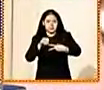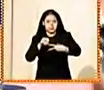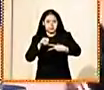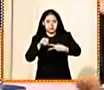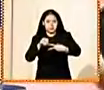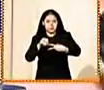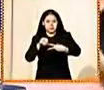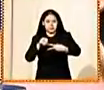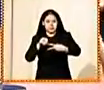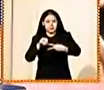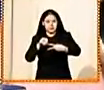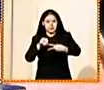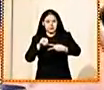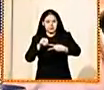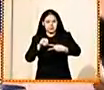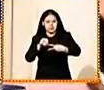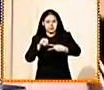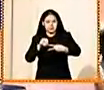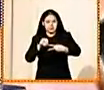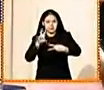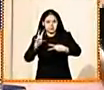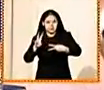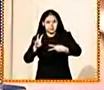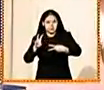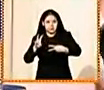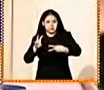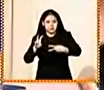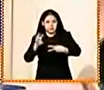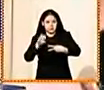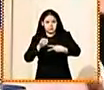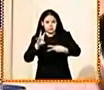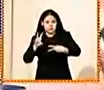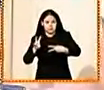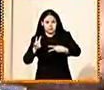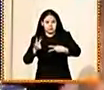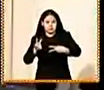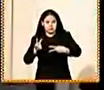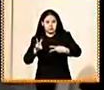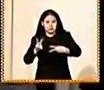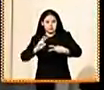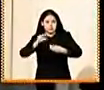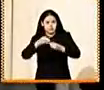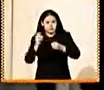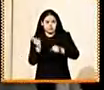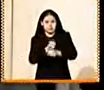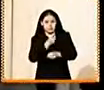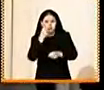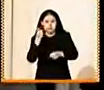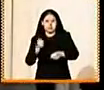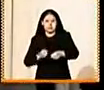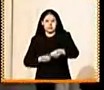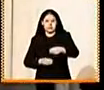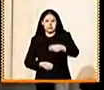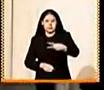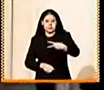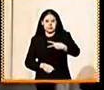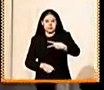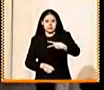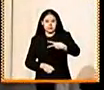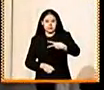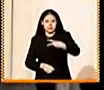dígito. Es el 7, primer número premiado, 07. Conoceremos el segundo número afortunado, primer